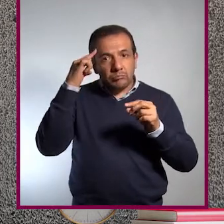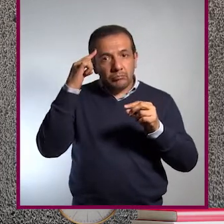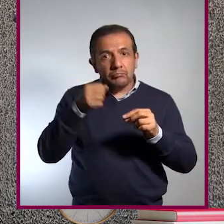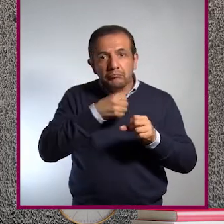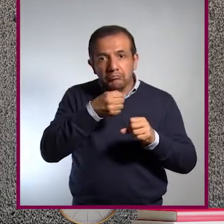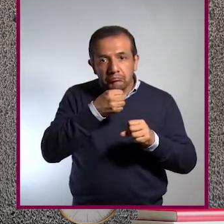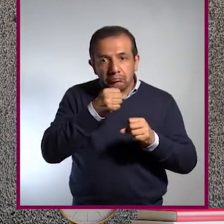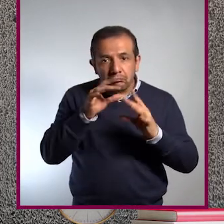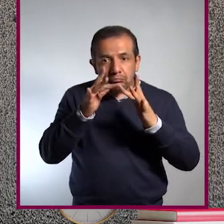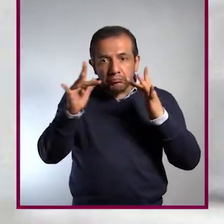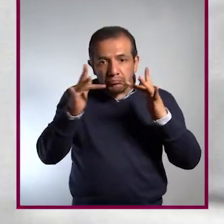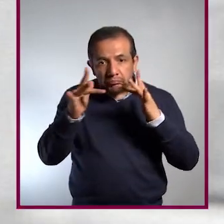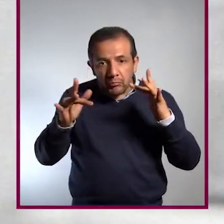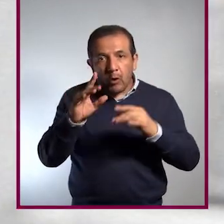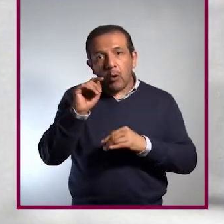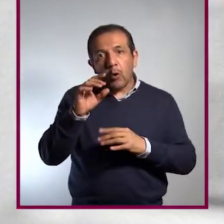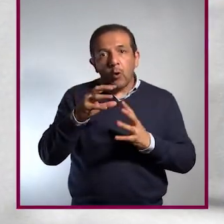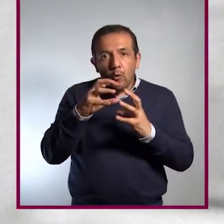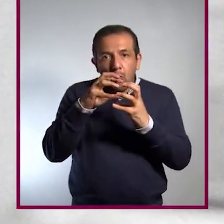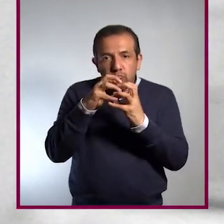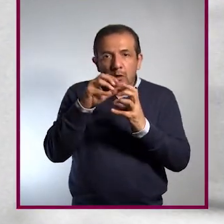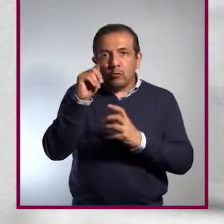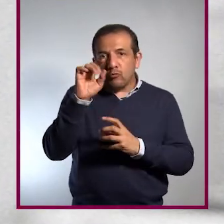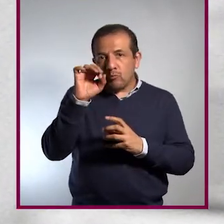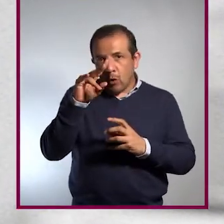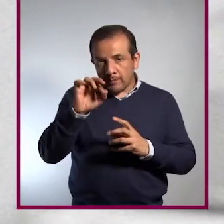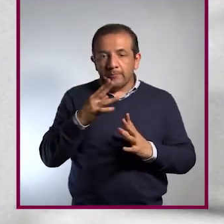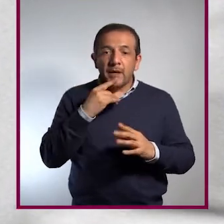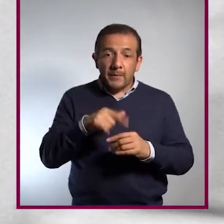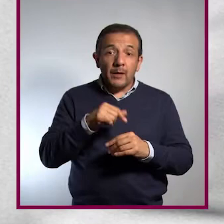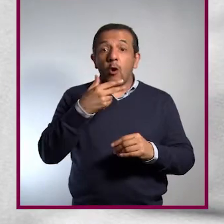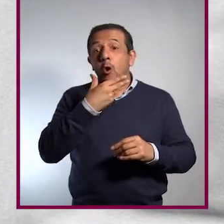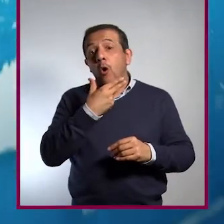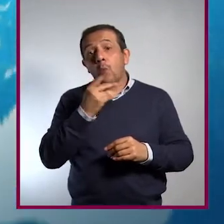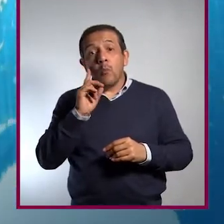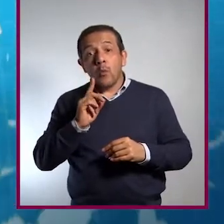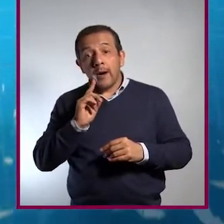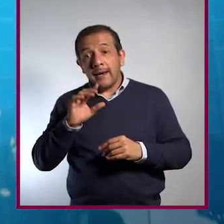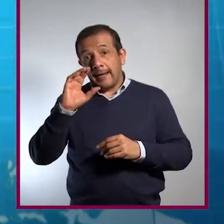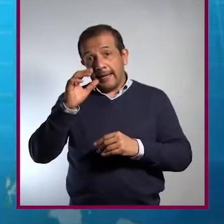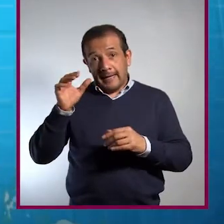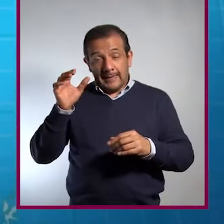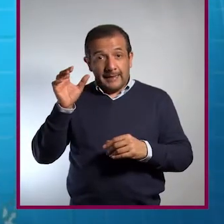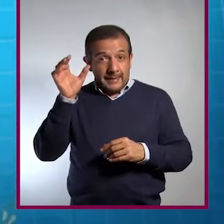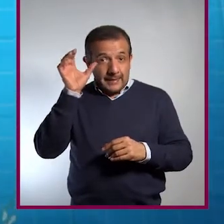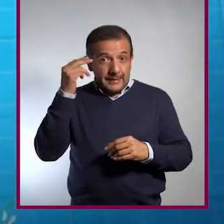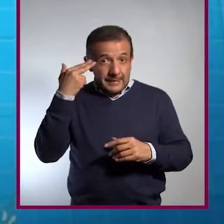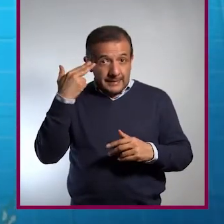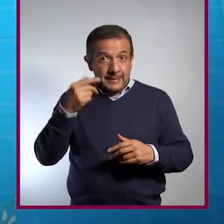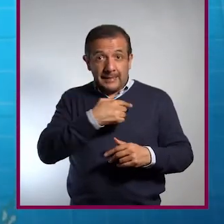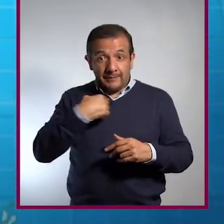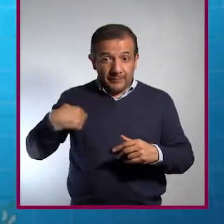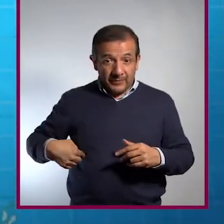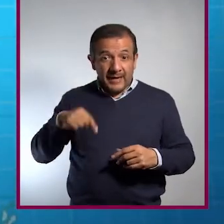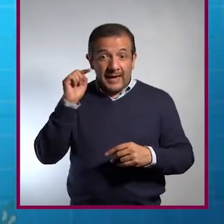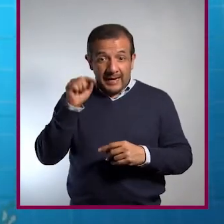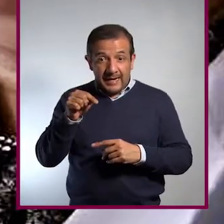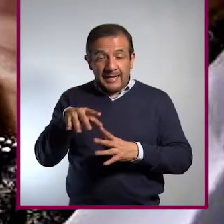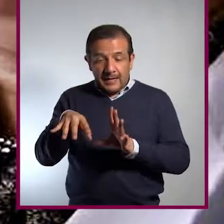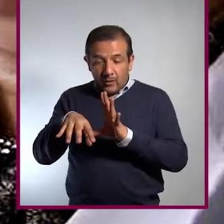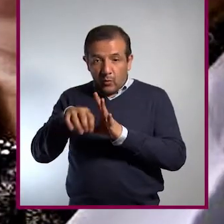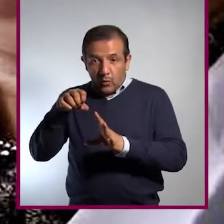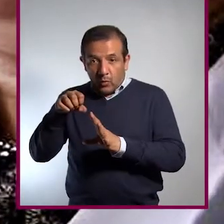senil y tumores. La científica Tu Yu, originaria de China, ganó el premio por lograr extraer